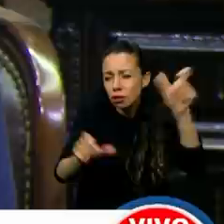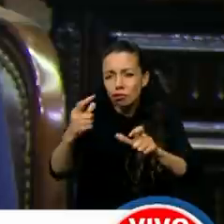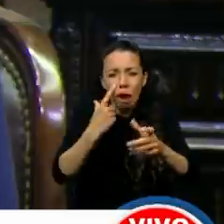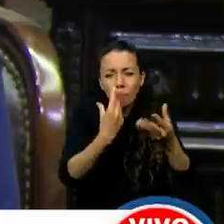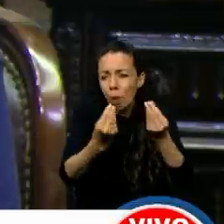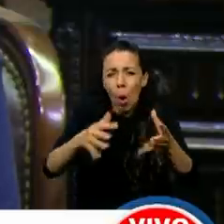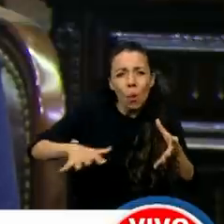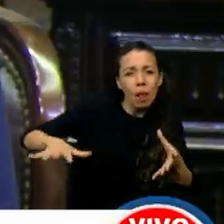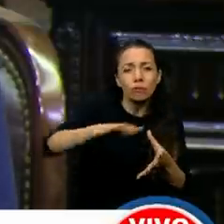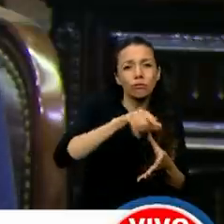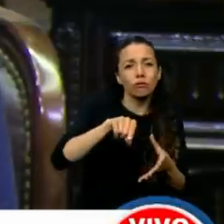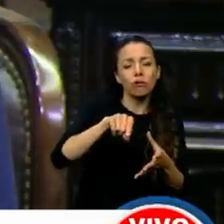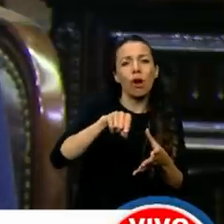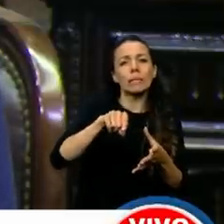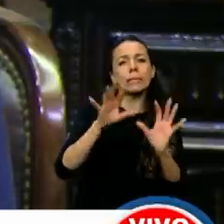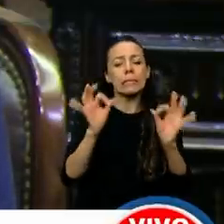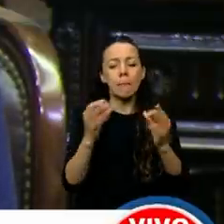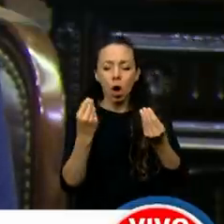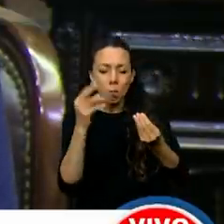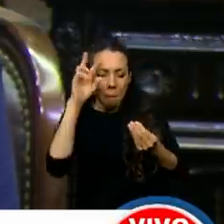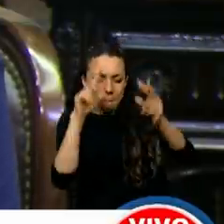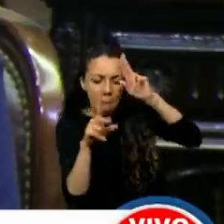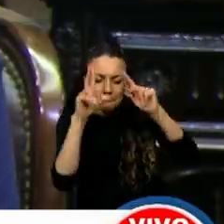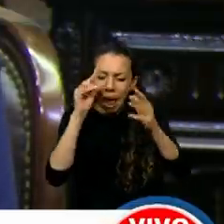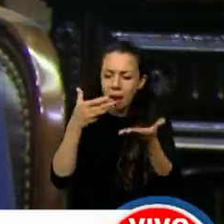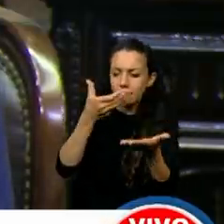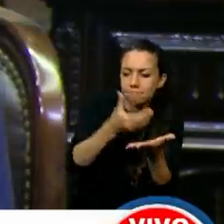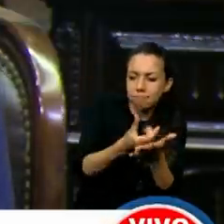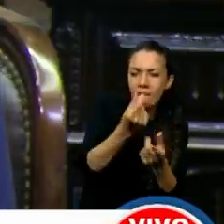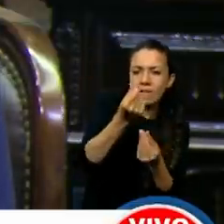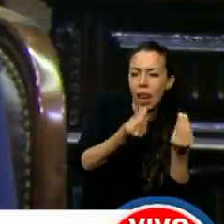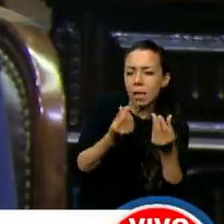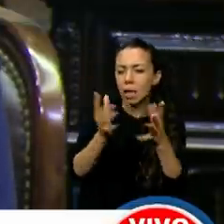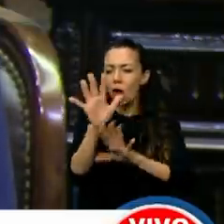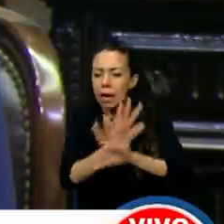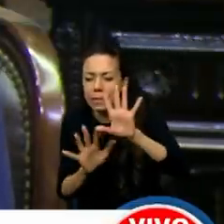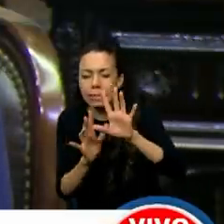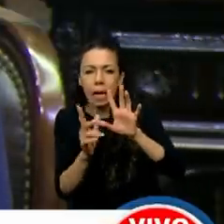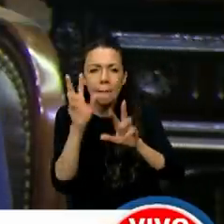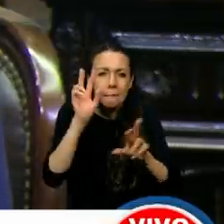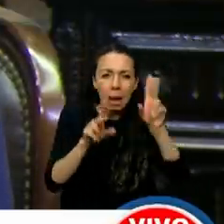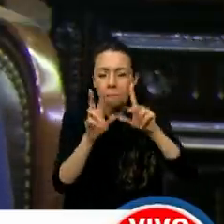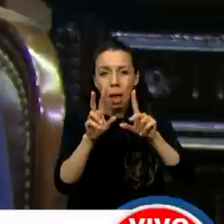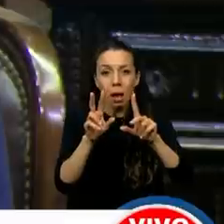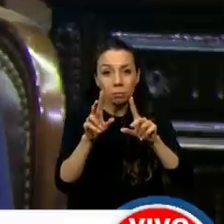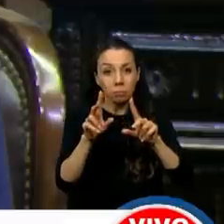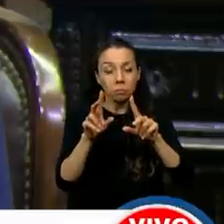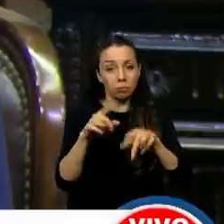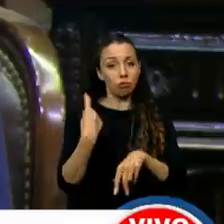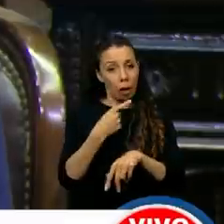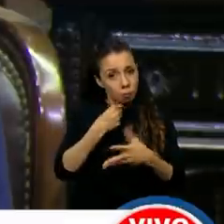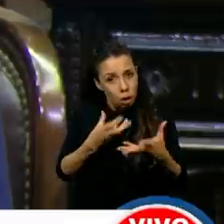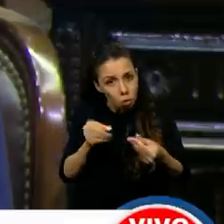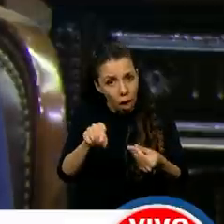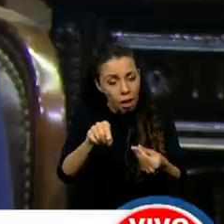mayor certeza de cómo invertir y cómo dirigir sus finanzas y cómo organizar su vida tenemos que hacer en este congreso de